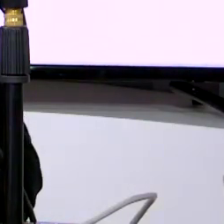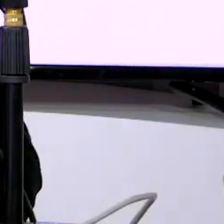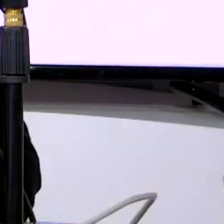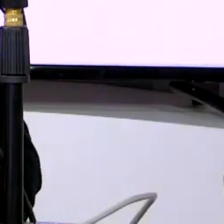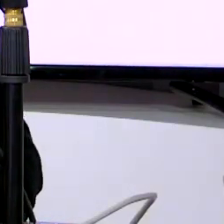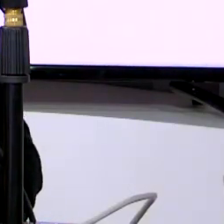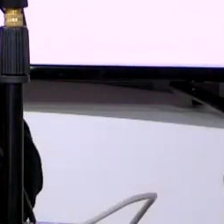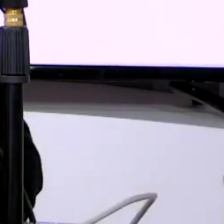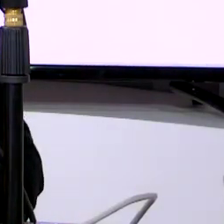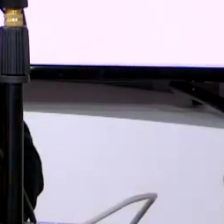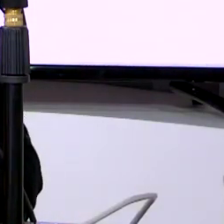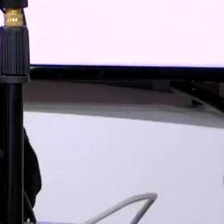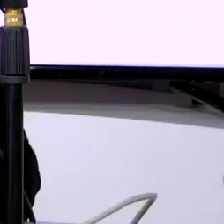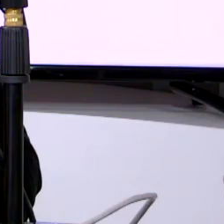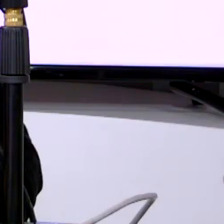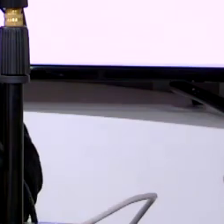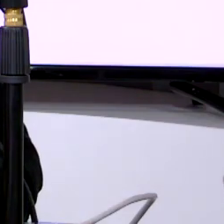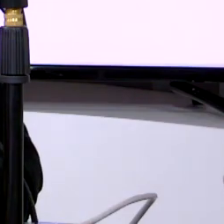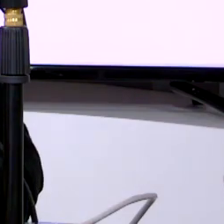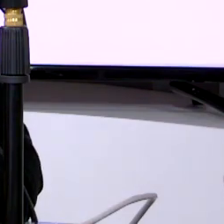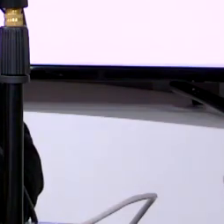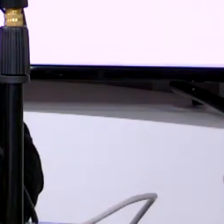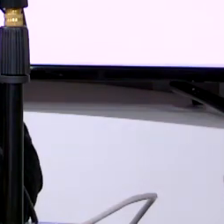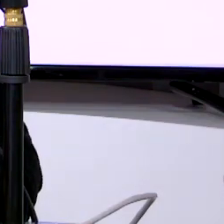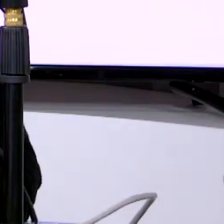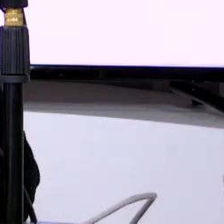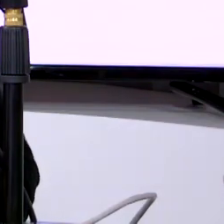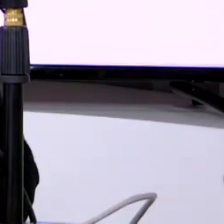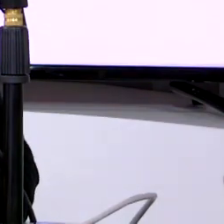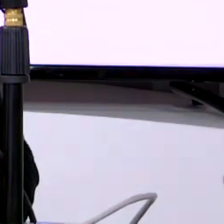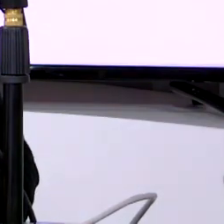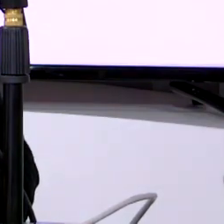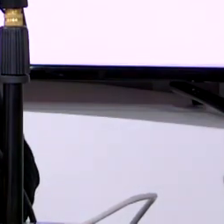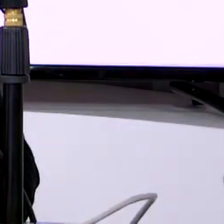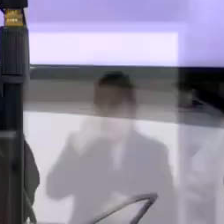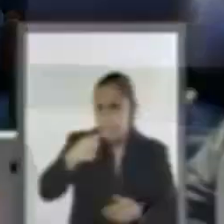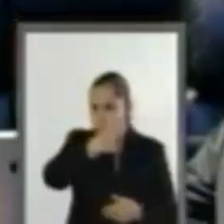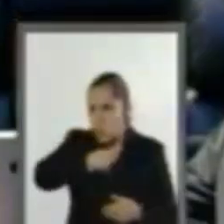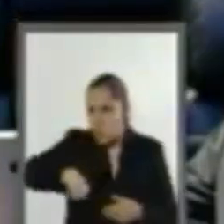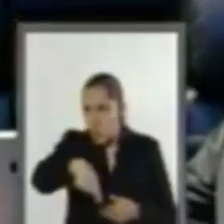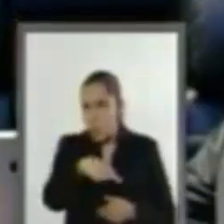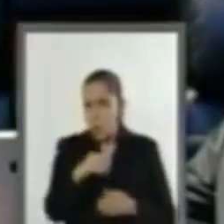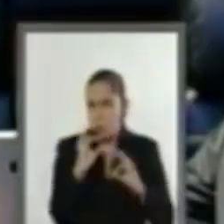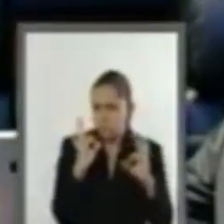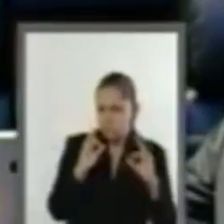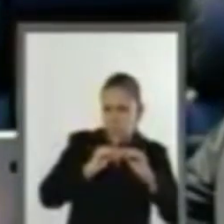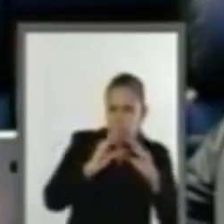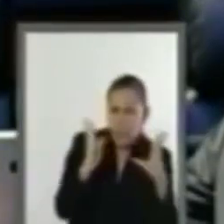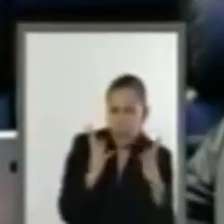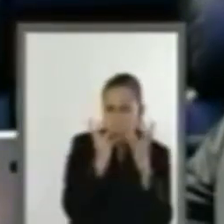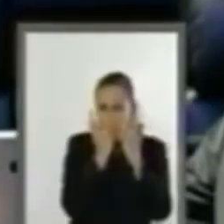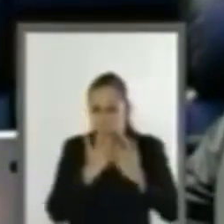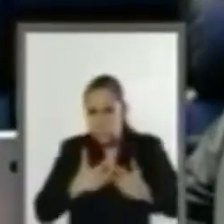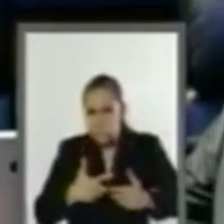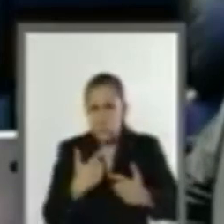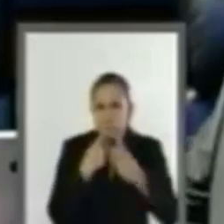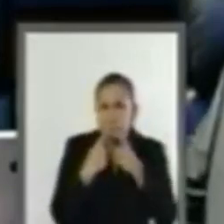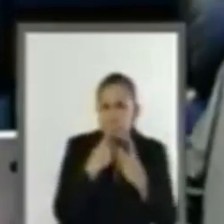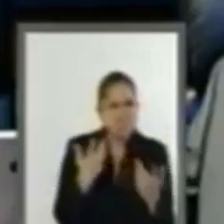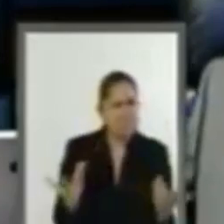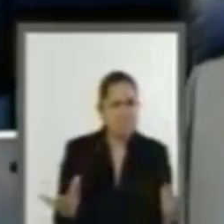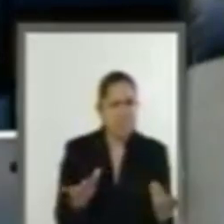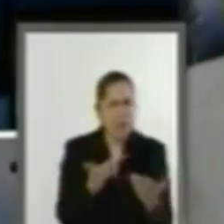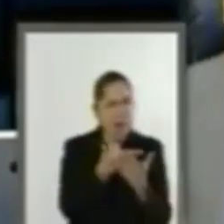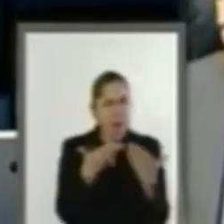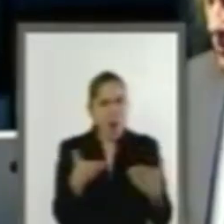así, el debate de ayer también lleva implícita esta idea. No, bueno, el mismo Barbosa que tú lo estás mencionando, pues fue